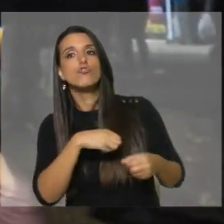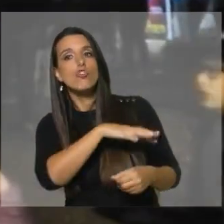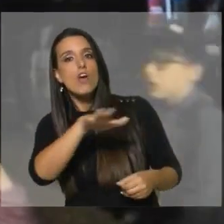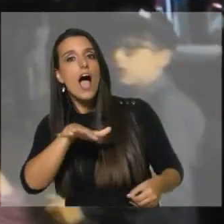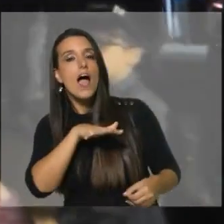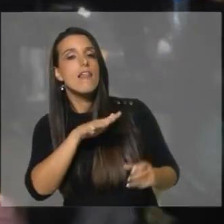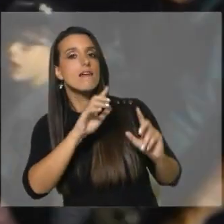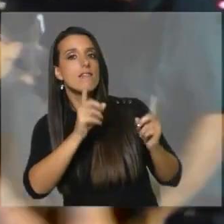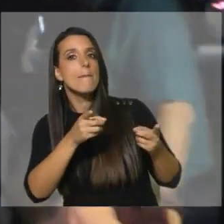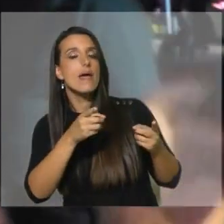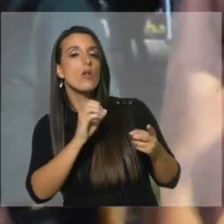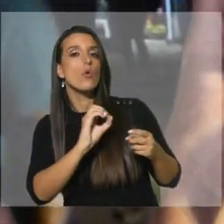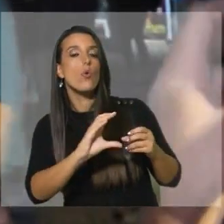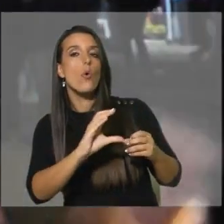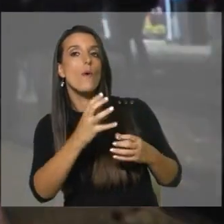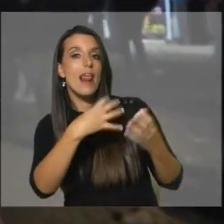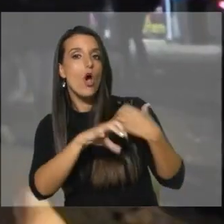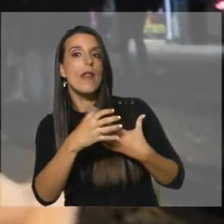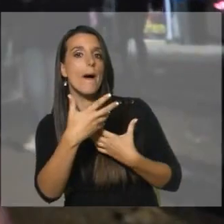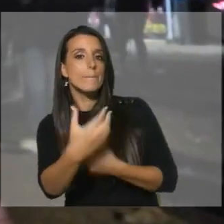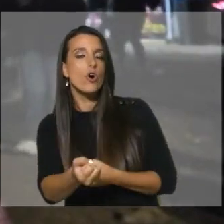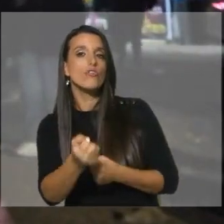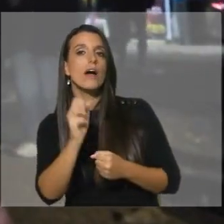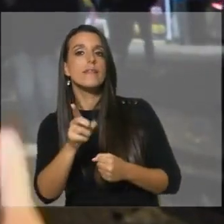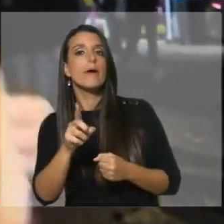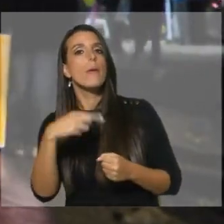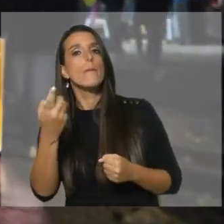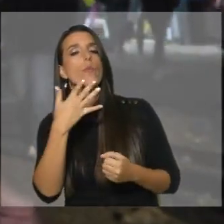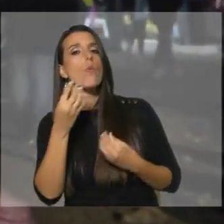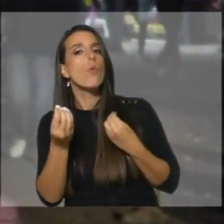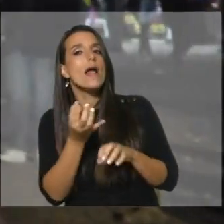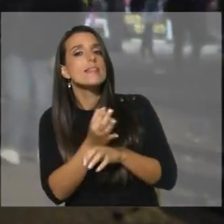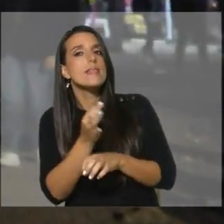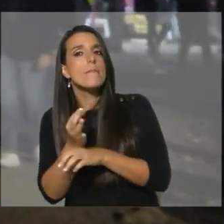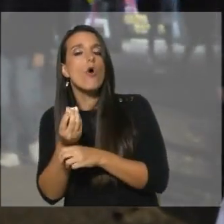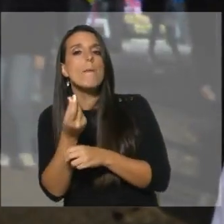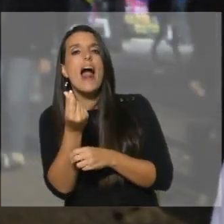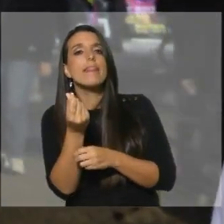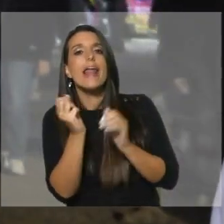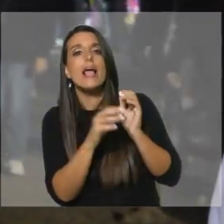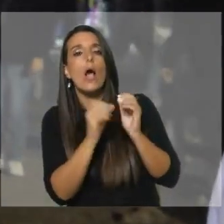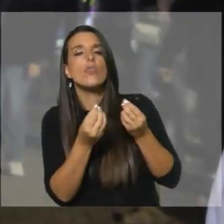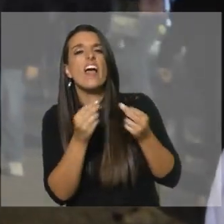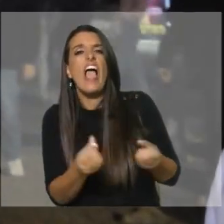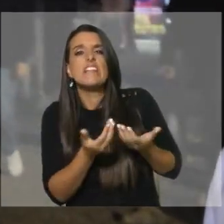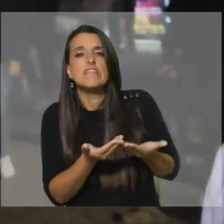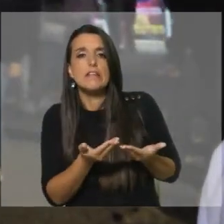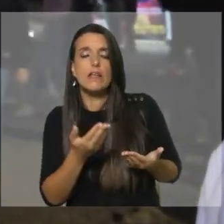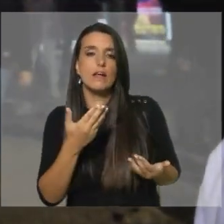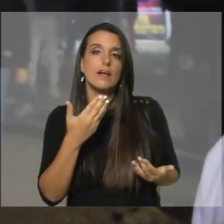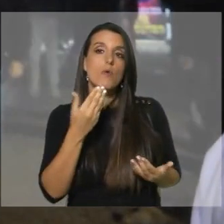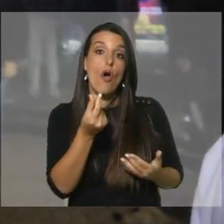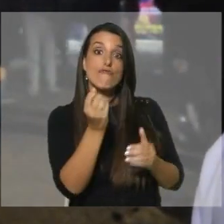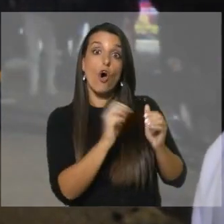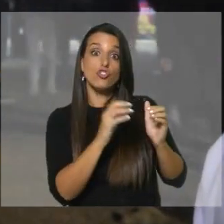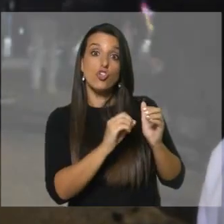también obviamente el Club de Leones apoya. ¿Hay acciones de qué tipo? ¿Qué se hace con la recaudación? Bueno, la recaudación va